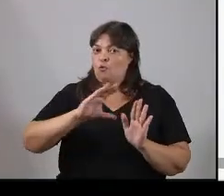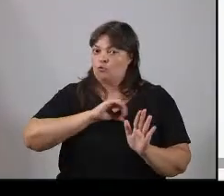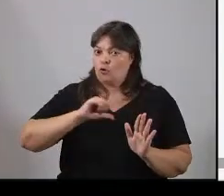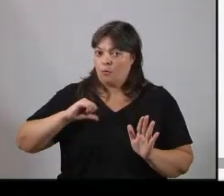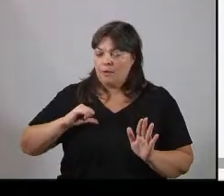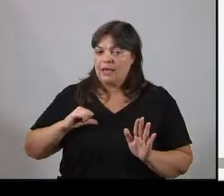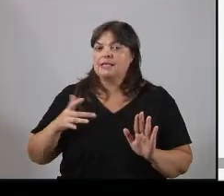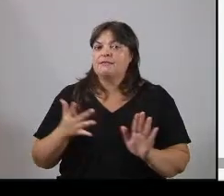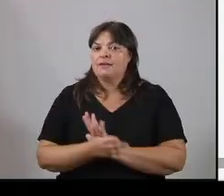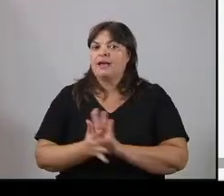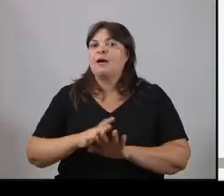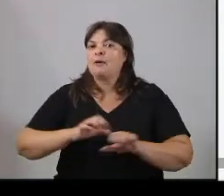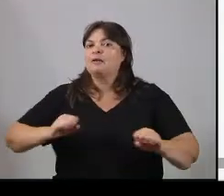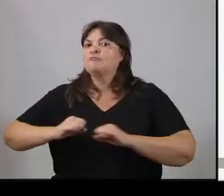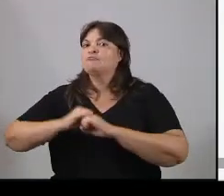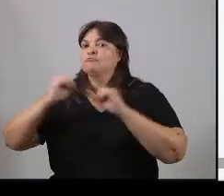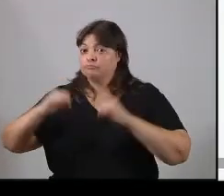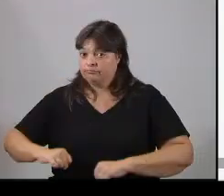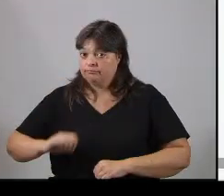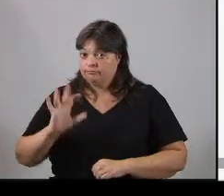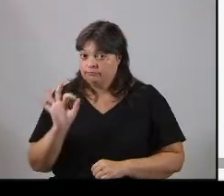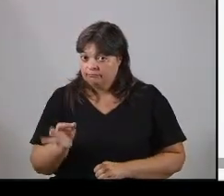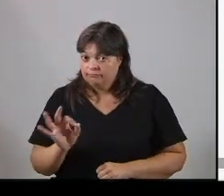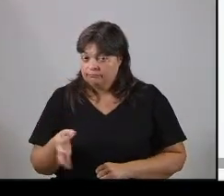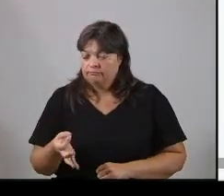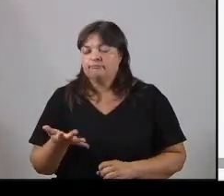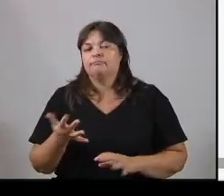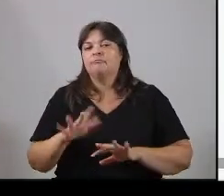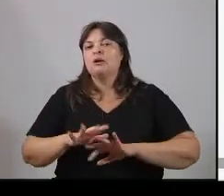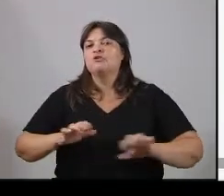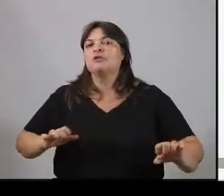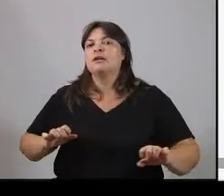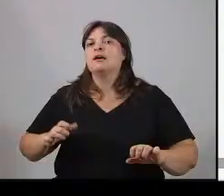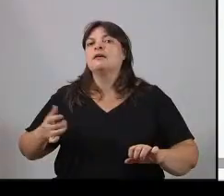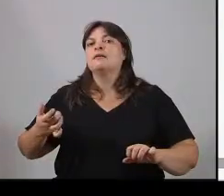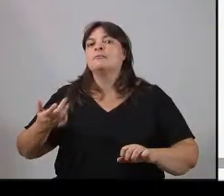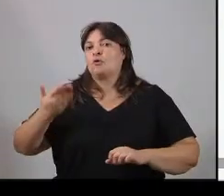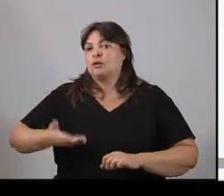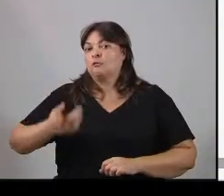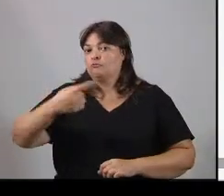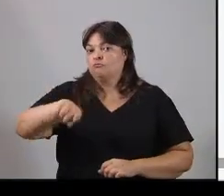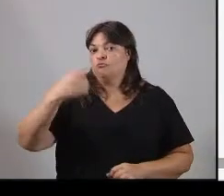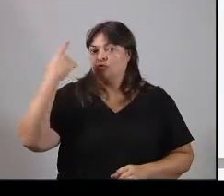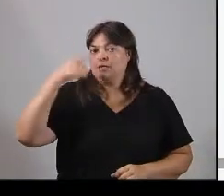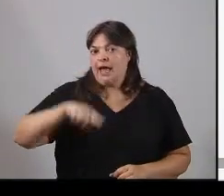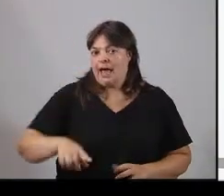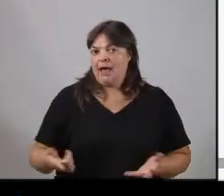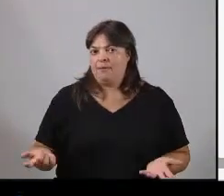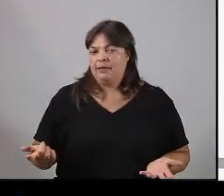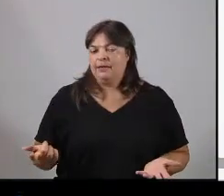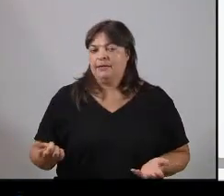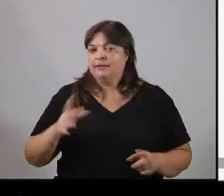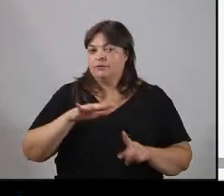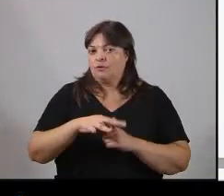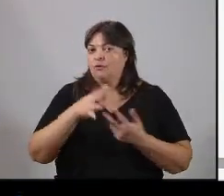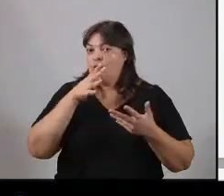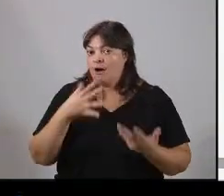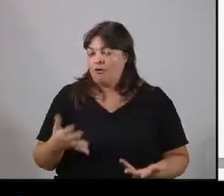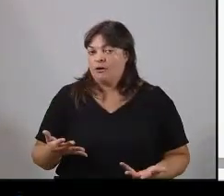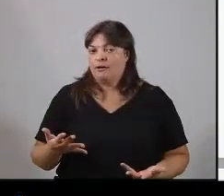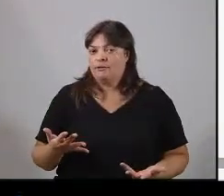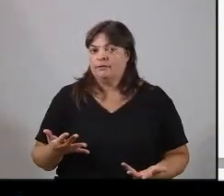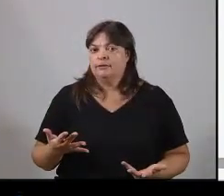unas mayorías consolidadas, ¿no? Requiere de una mayoría importante, ustedes lo saben, y en este caso fue clara